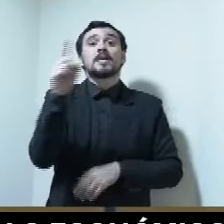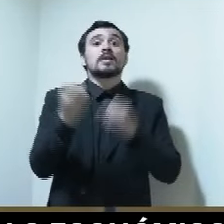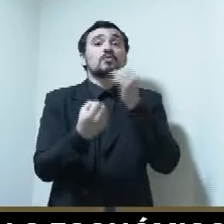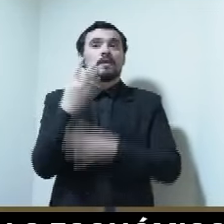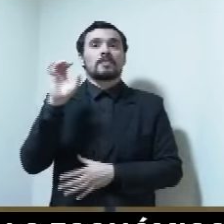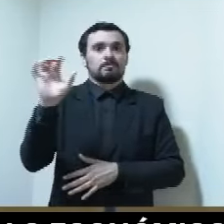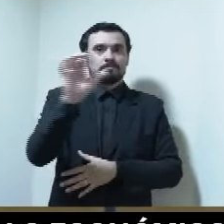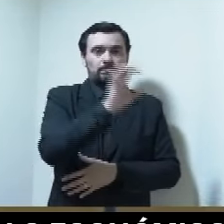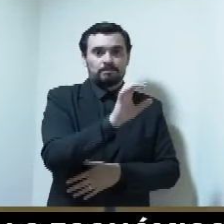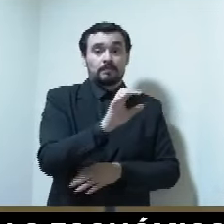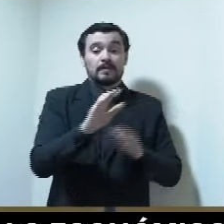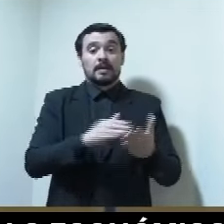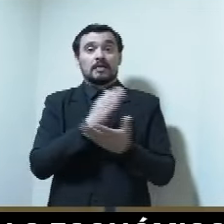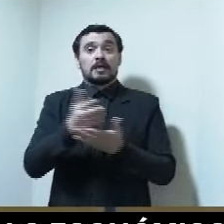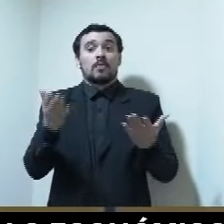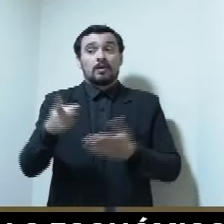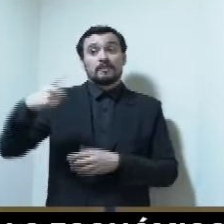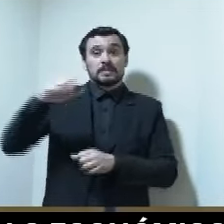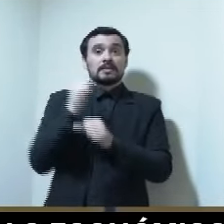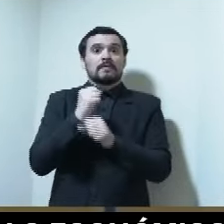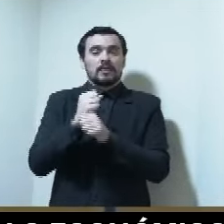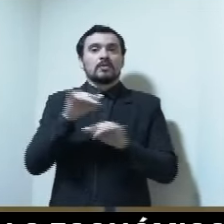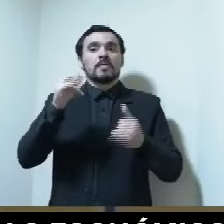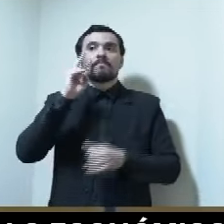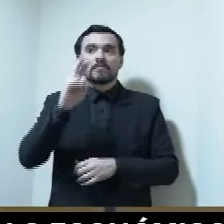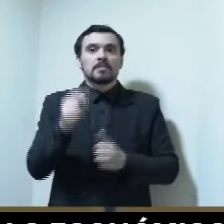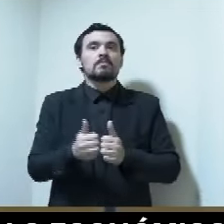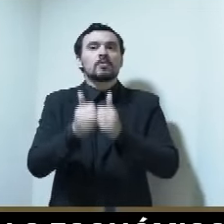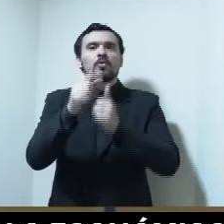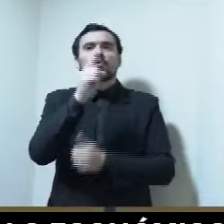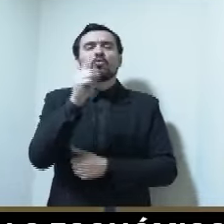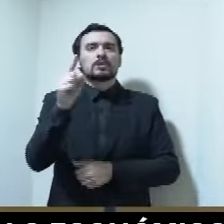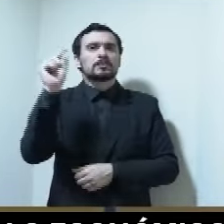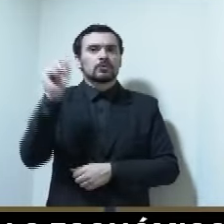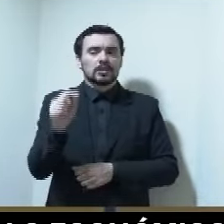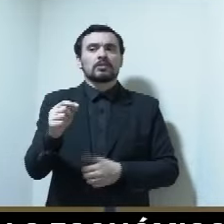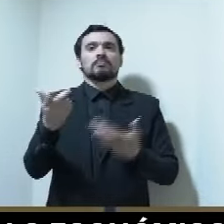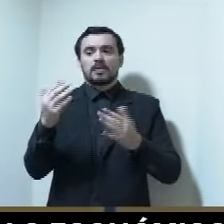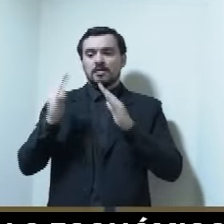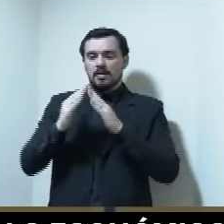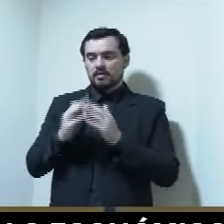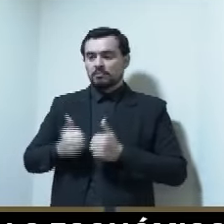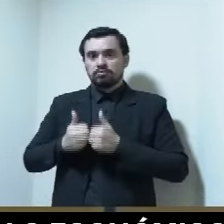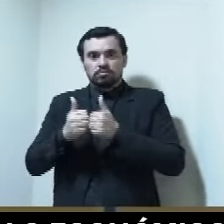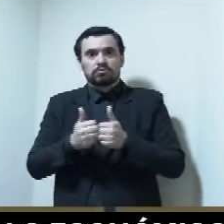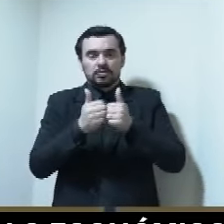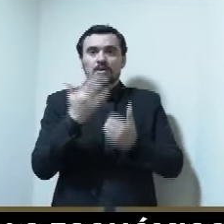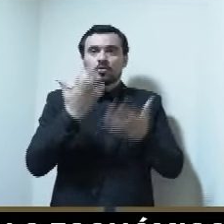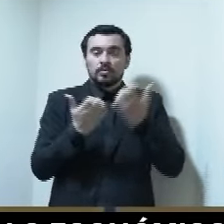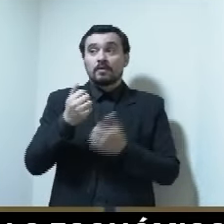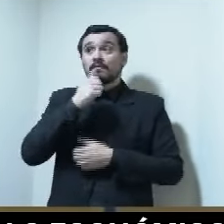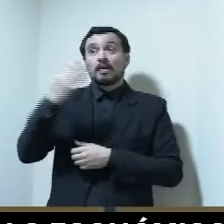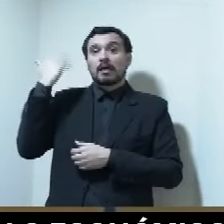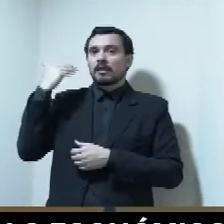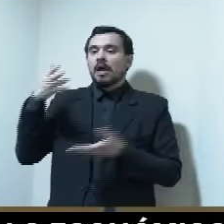sucursales. A la fecha, los trabajadores han visto un incremento del 11% de los ingresos de sus hogares en comparación con el periodo